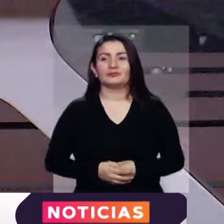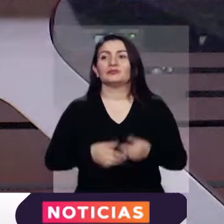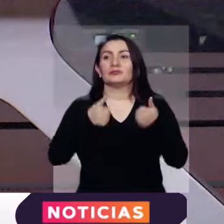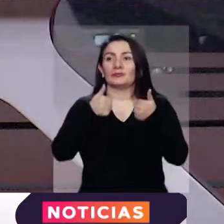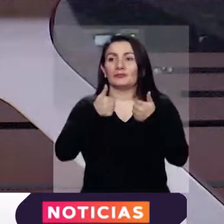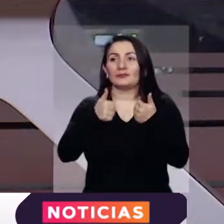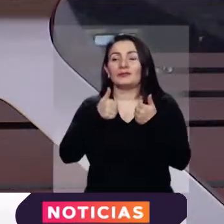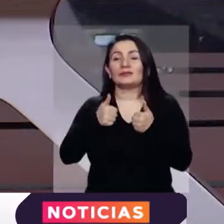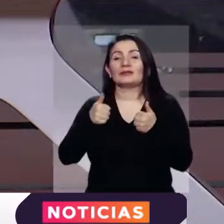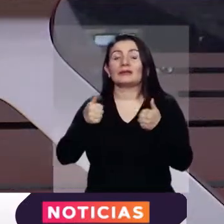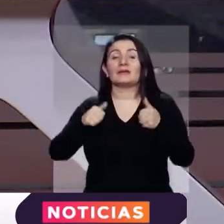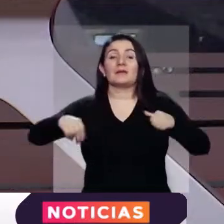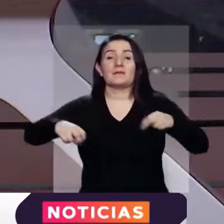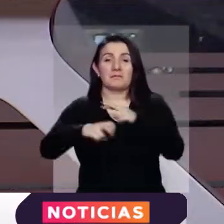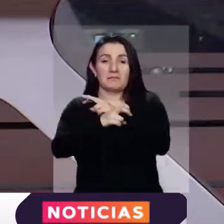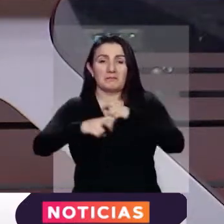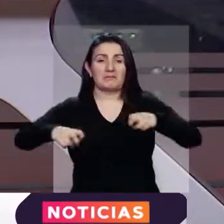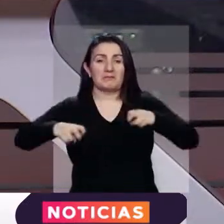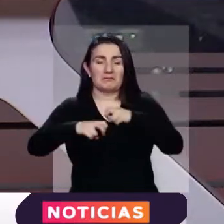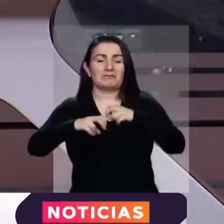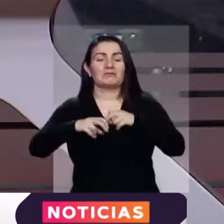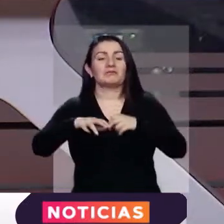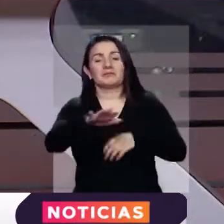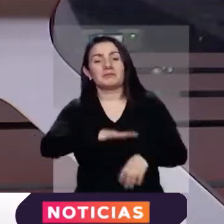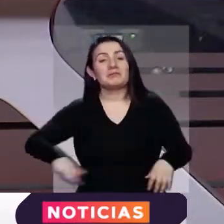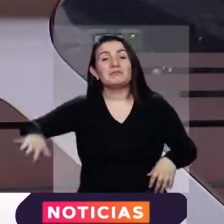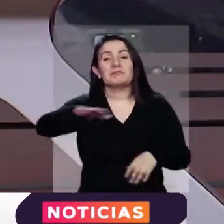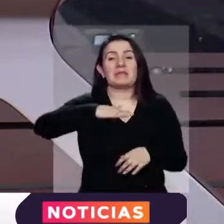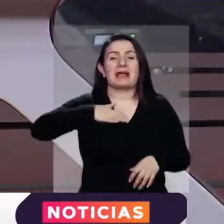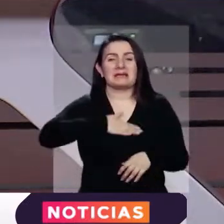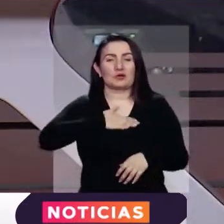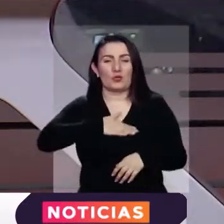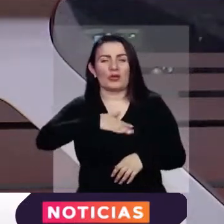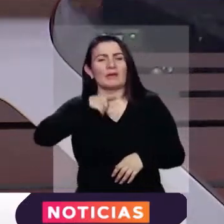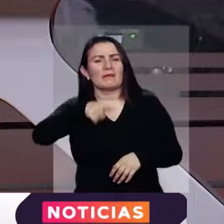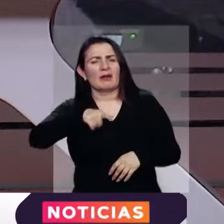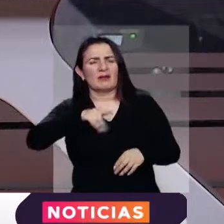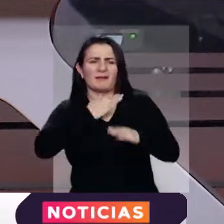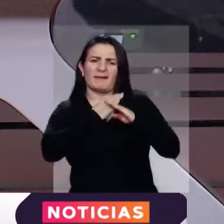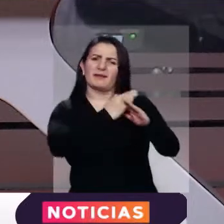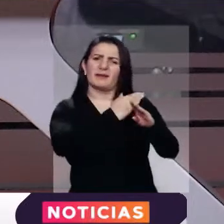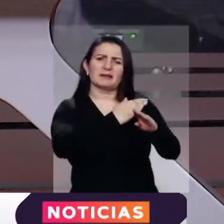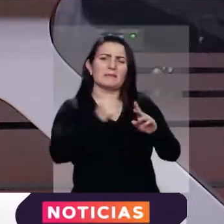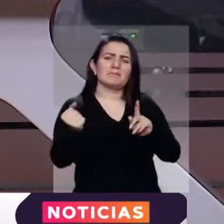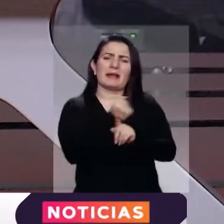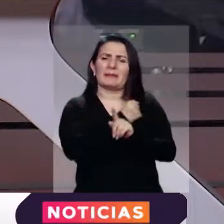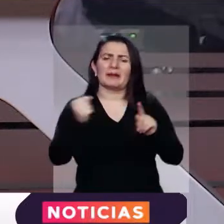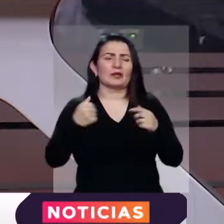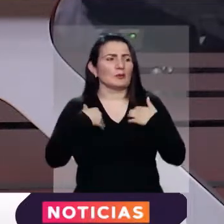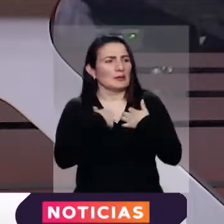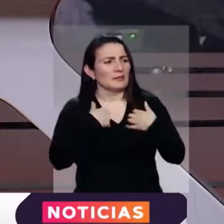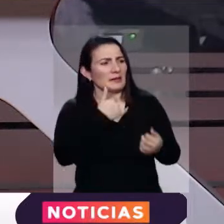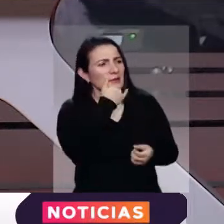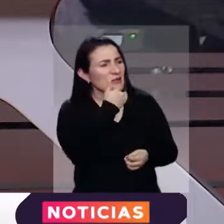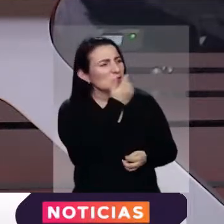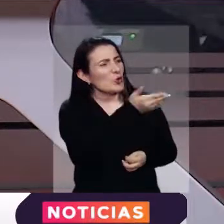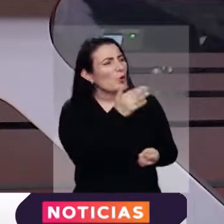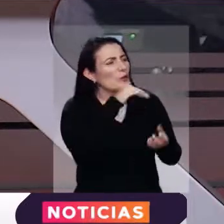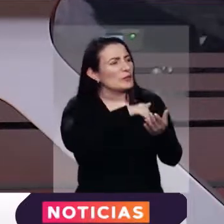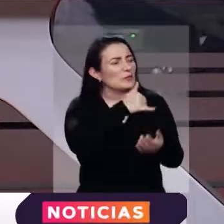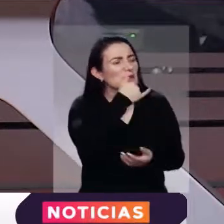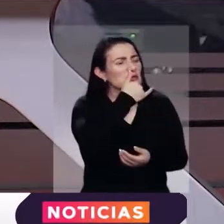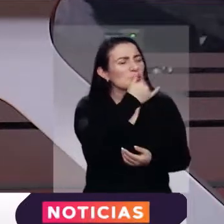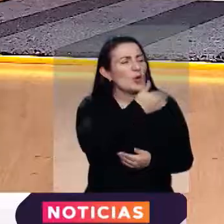esta hora en la Plaza de Bolívar se lleva a cabo un plantón por parte de un grupo de personas que rechazan el maltrato animal. Andrés Zapata, regresamos con usted.